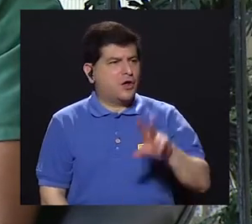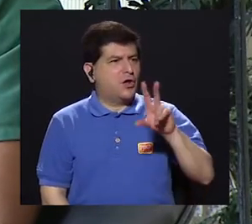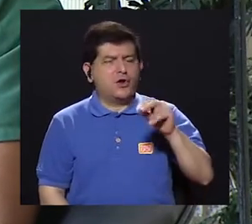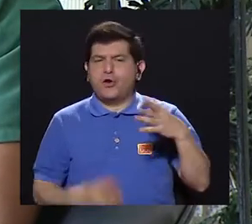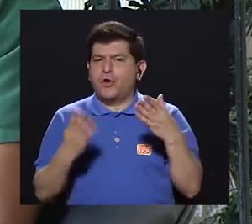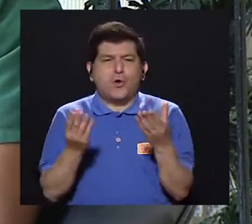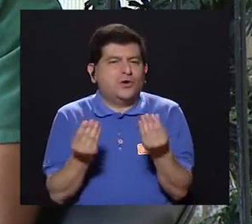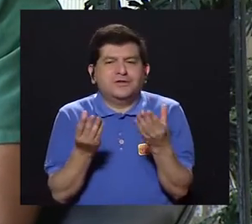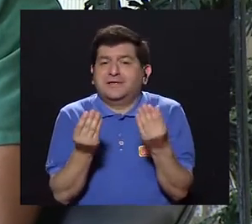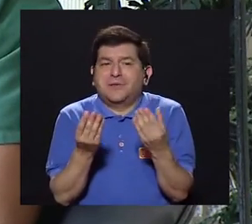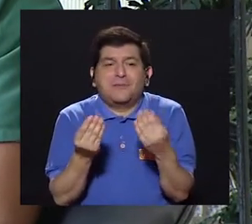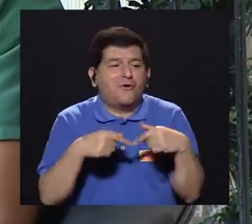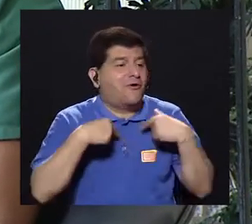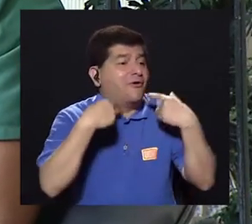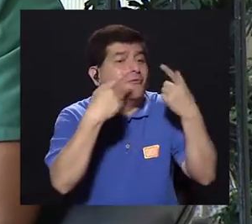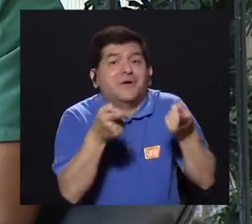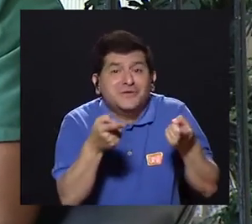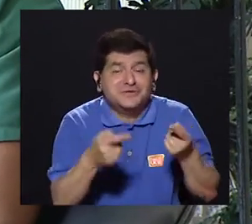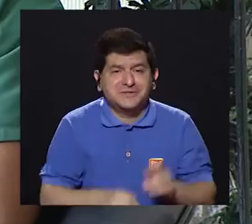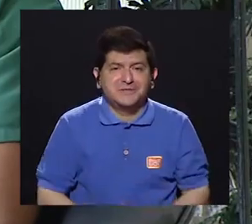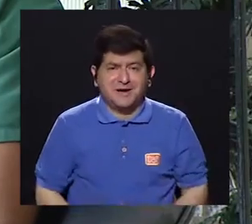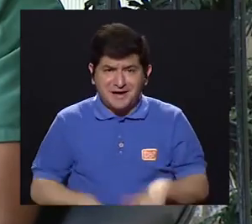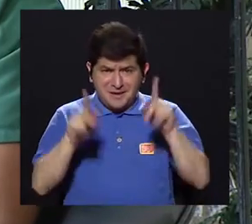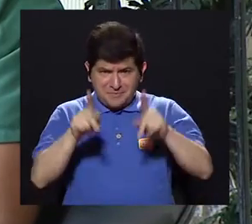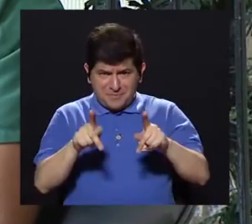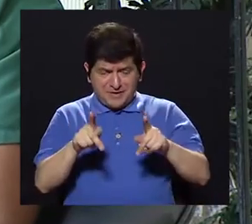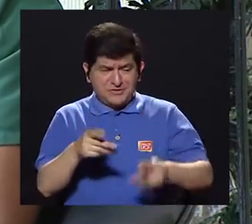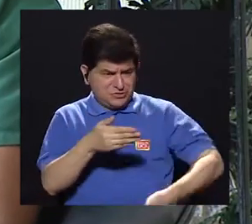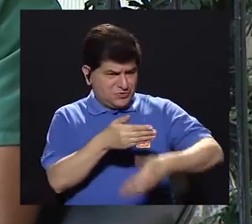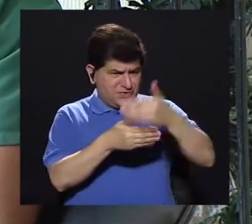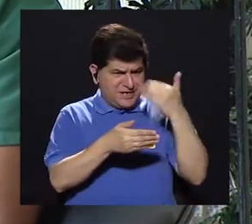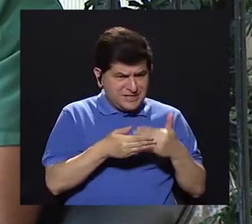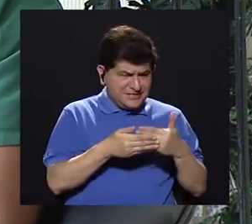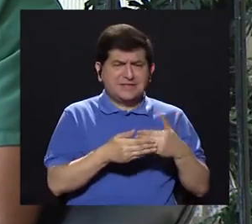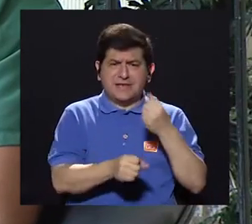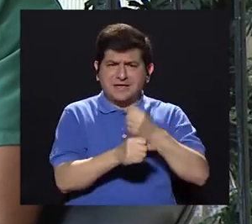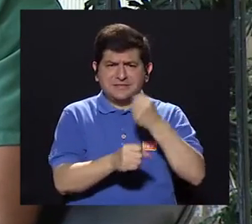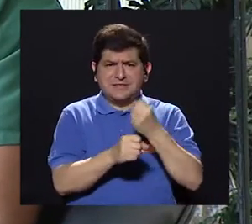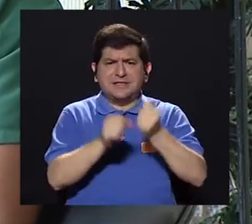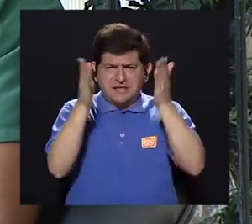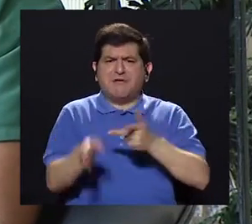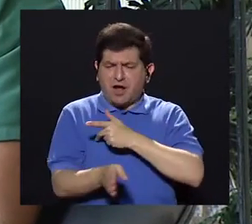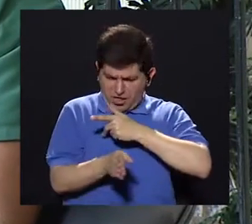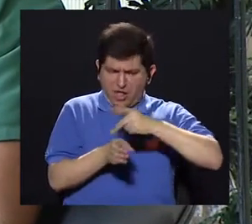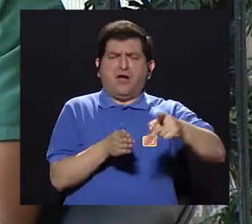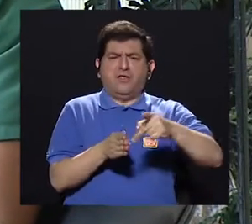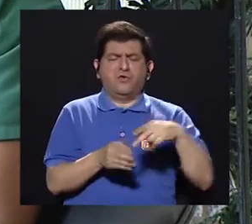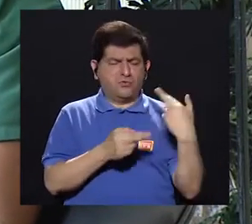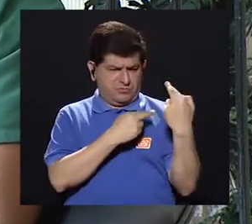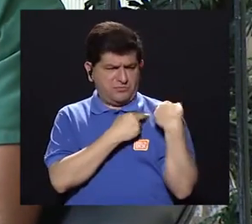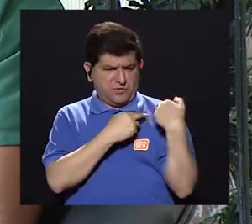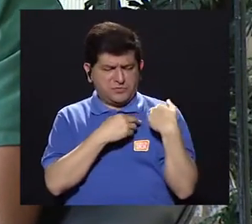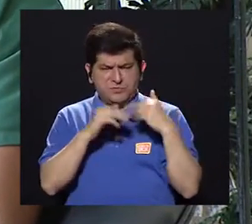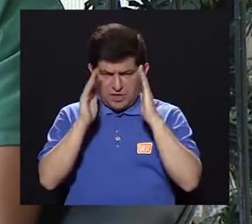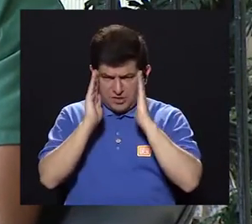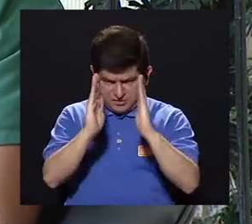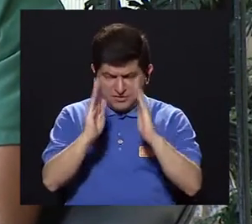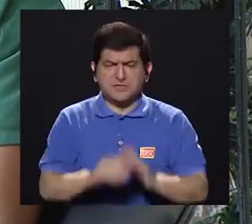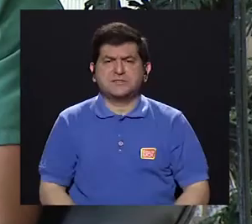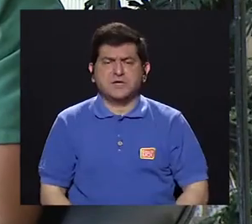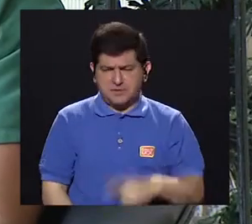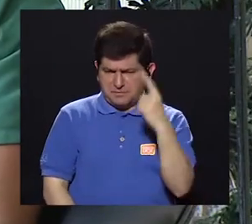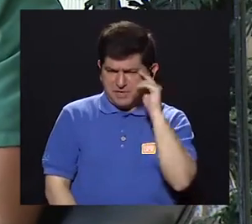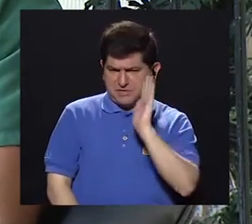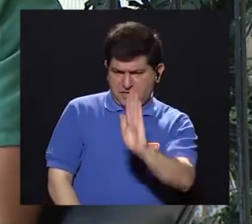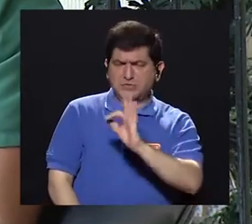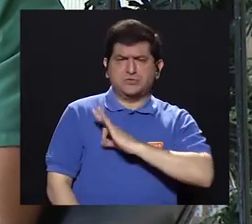que no tengan miedo al asistir, ¿verdad? Hay profesionales detrás de todo esto que se van a encargar de ellos y que